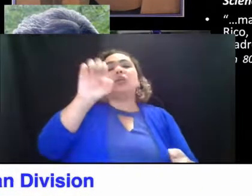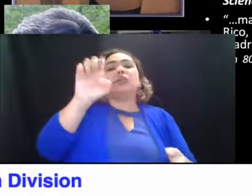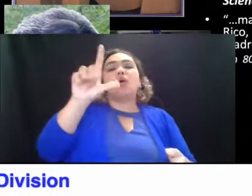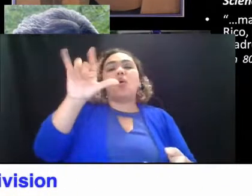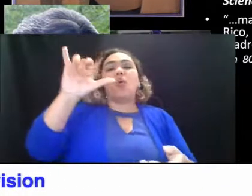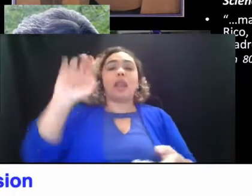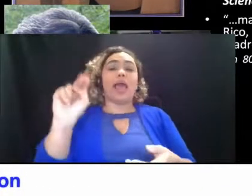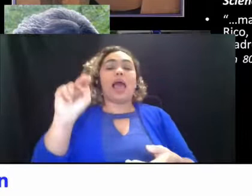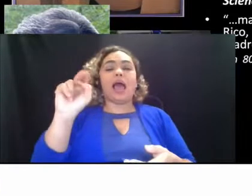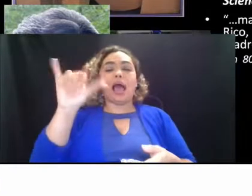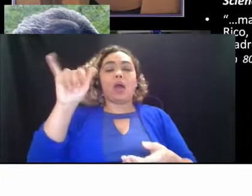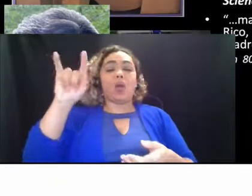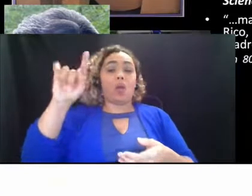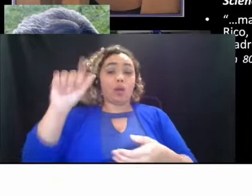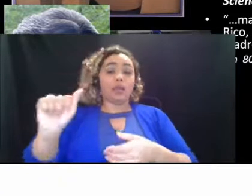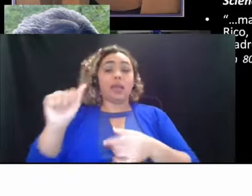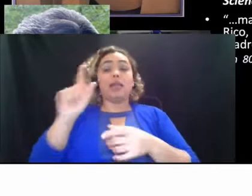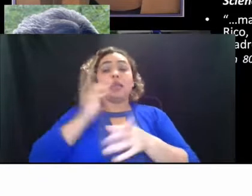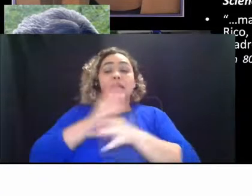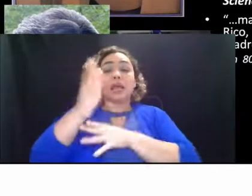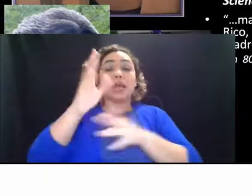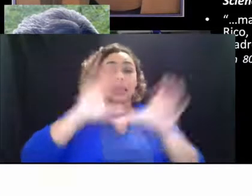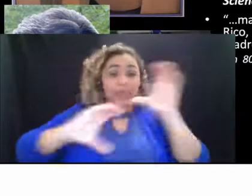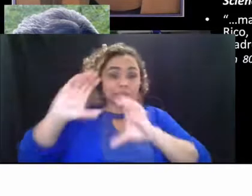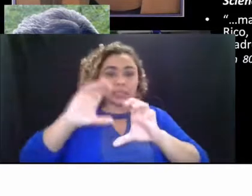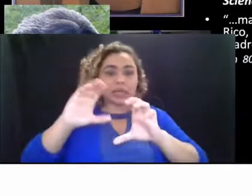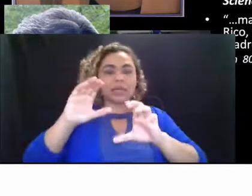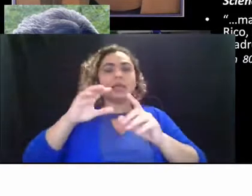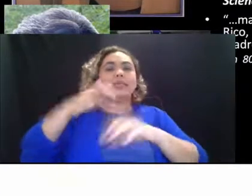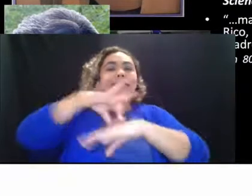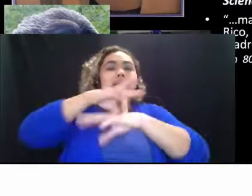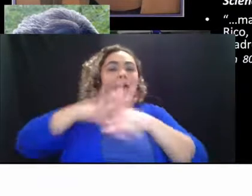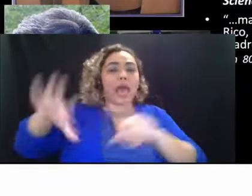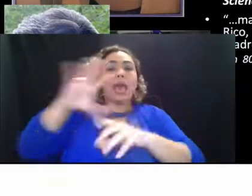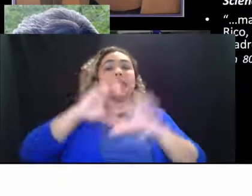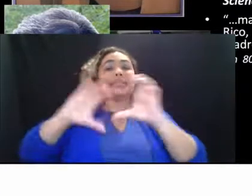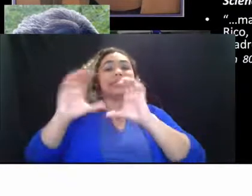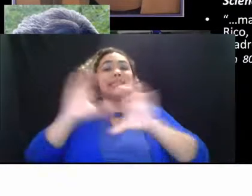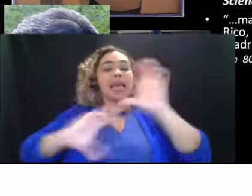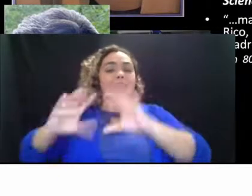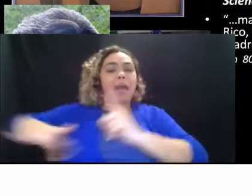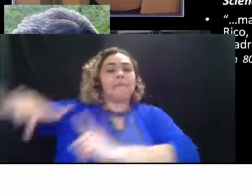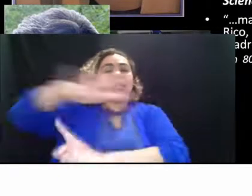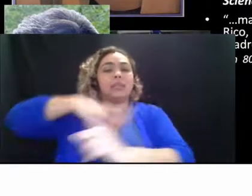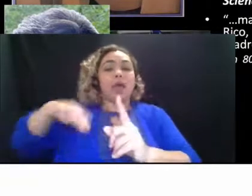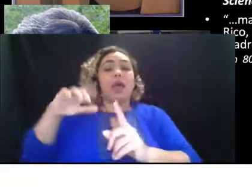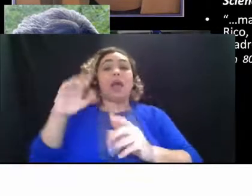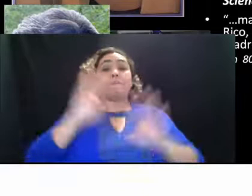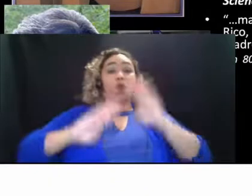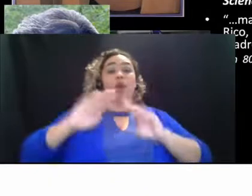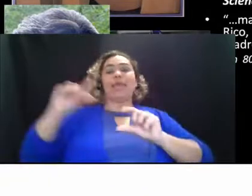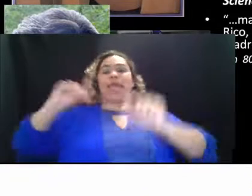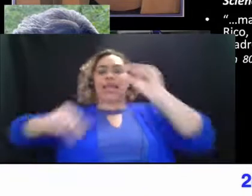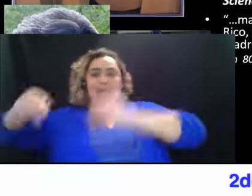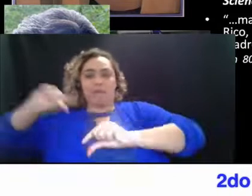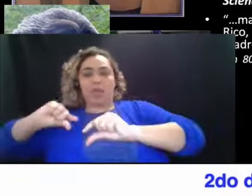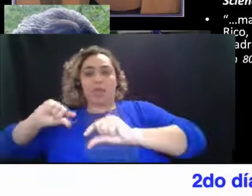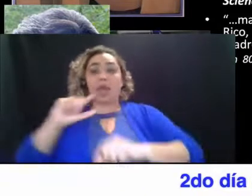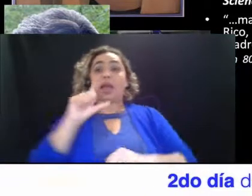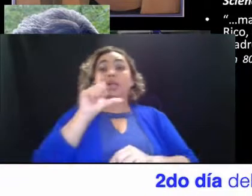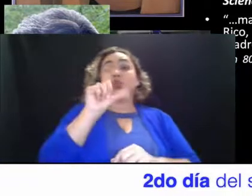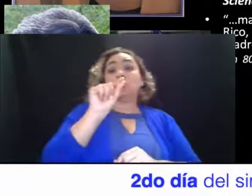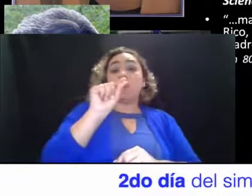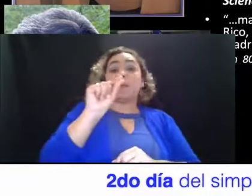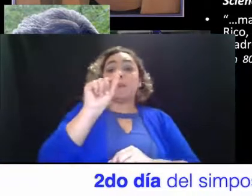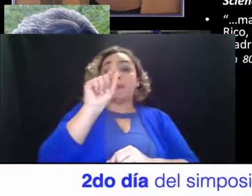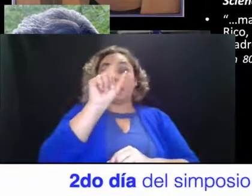ofrecido cursos en las áreas de ciencias terrestres, ambientales, biología y química. En el año 2004, la